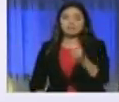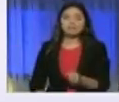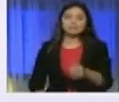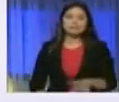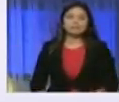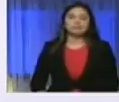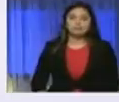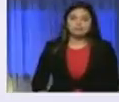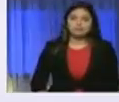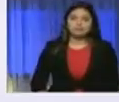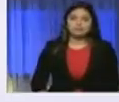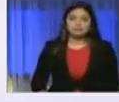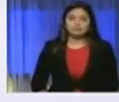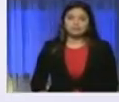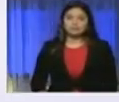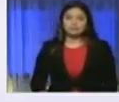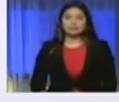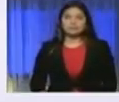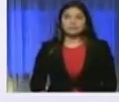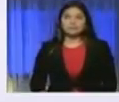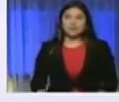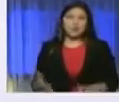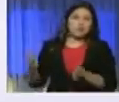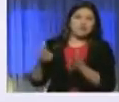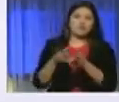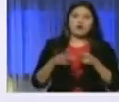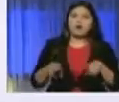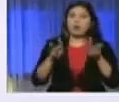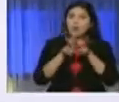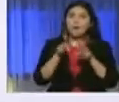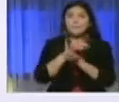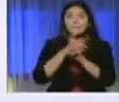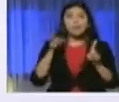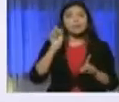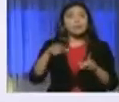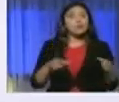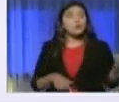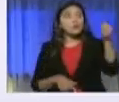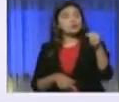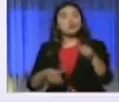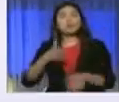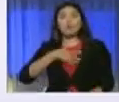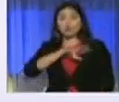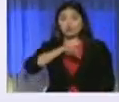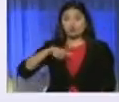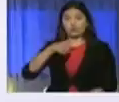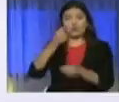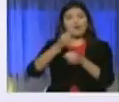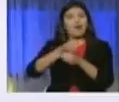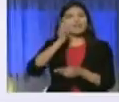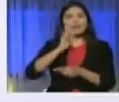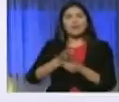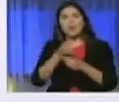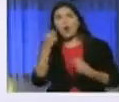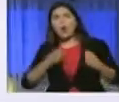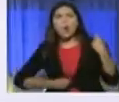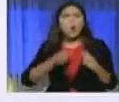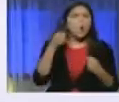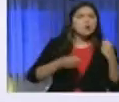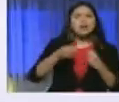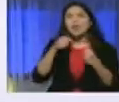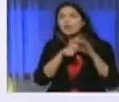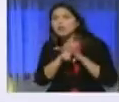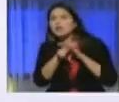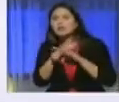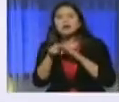hegemonía, de sus antivalores, y nos impusieron que los trabajadores tenemos que ir corriendo detrás de los privilegios y